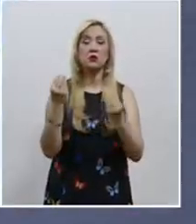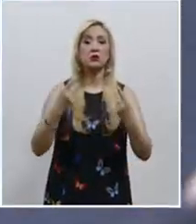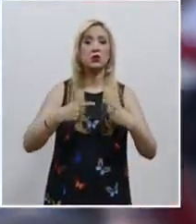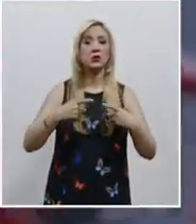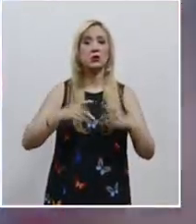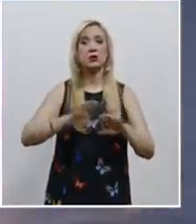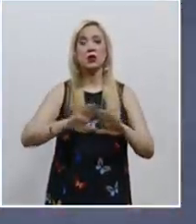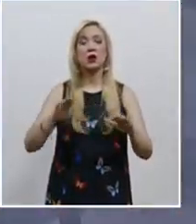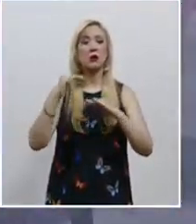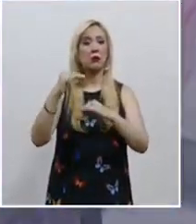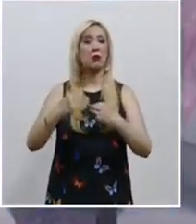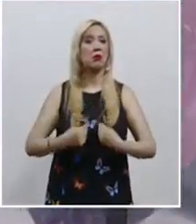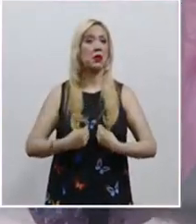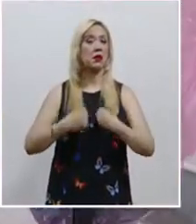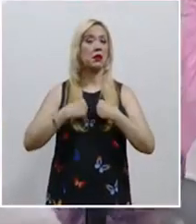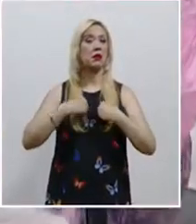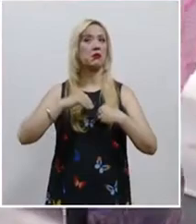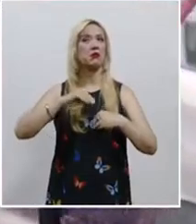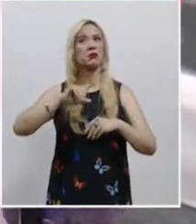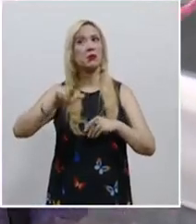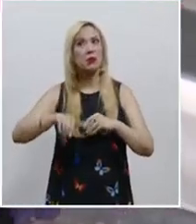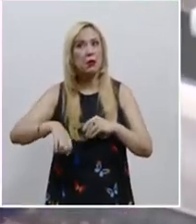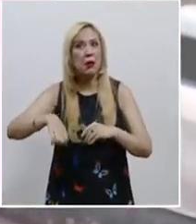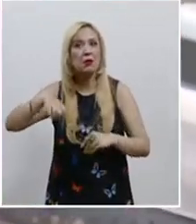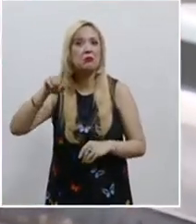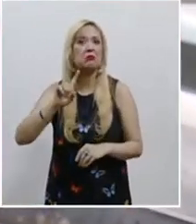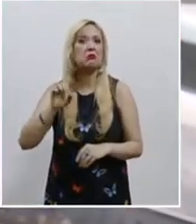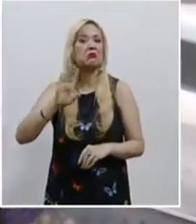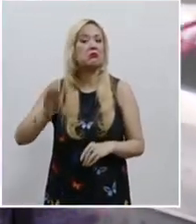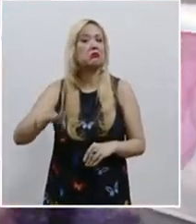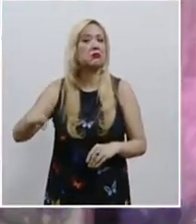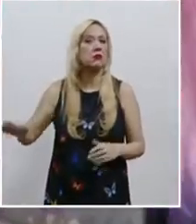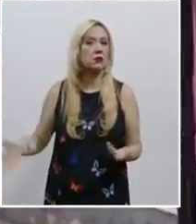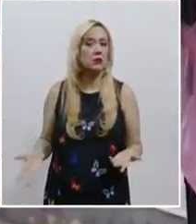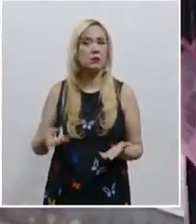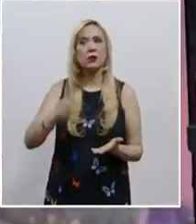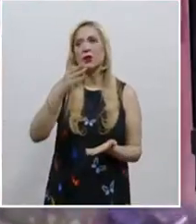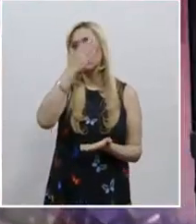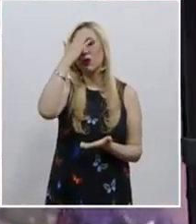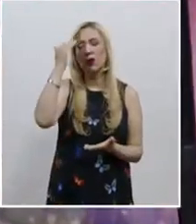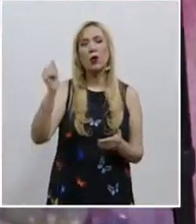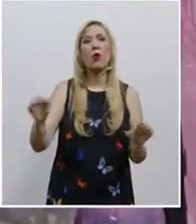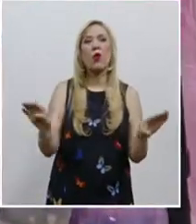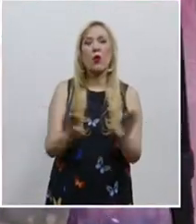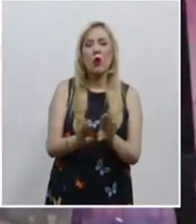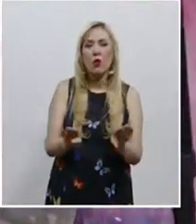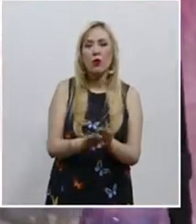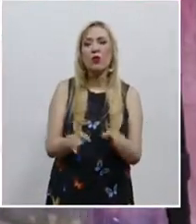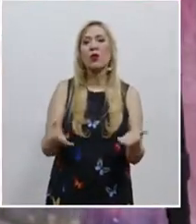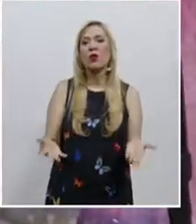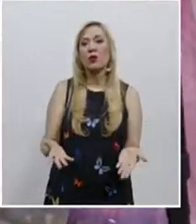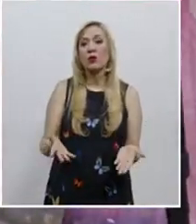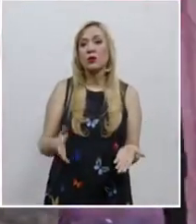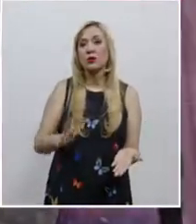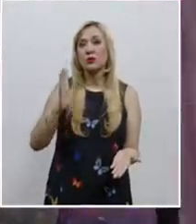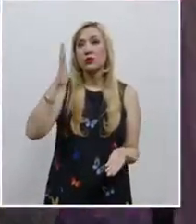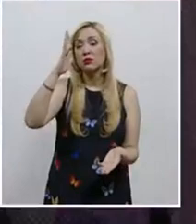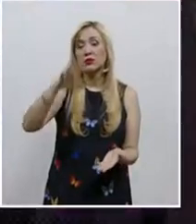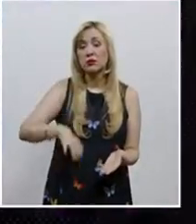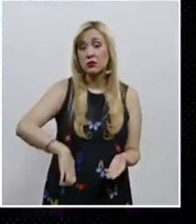los 65 años. Sin embargo, generalmente no se prevé cómo y en qué condiciones se llegará a esta